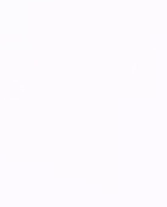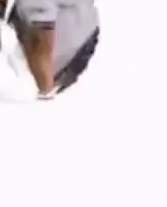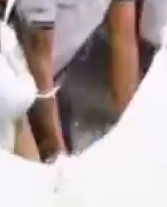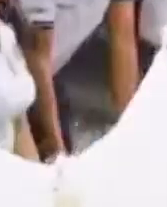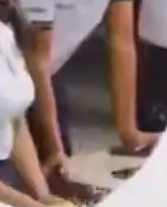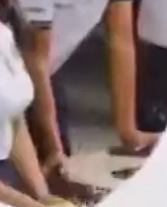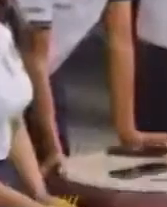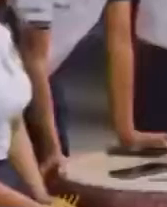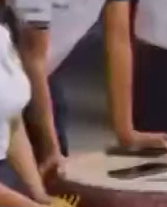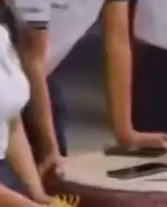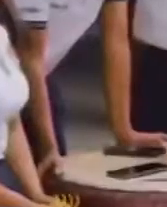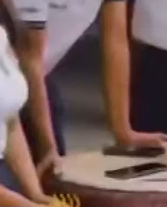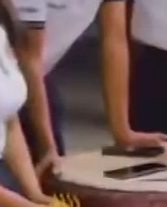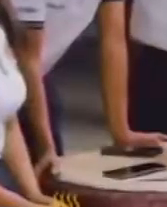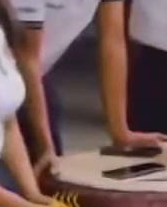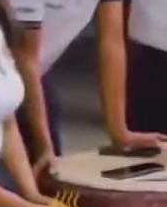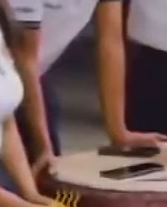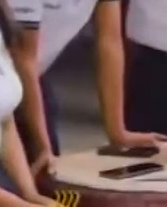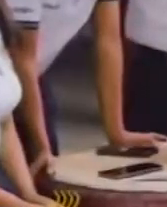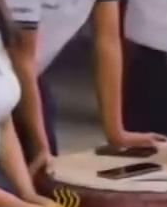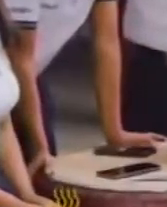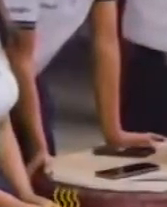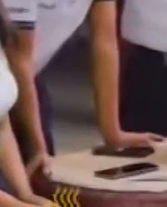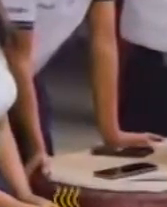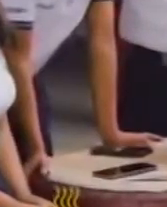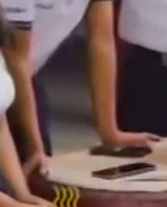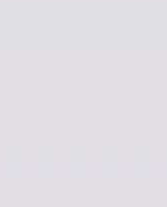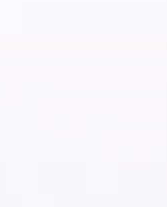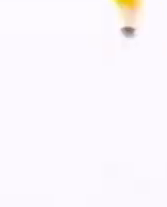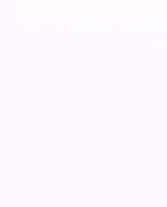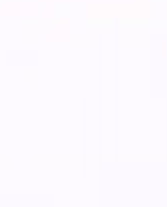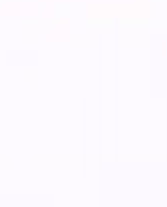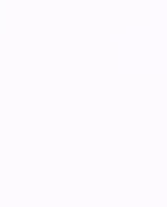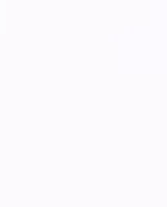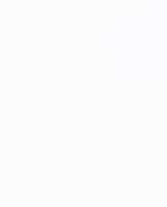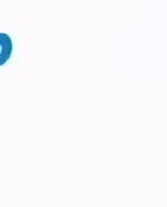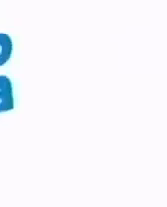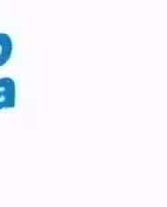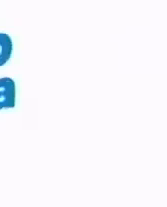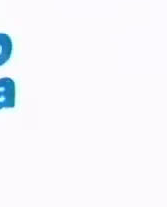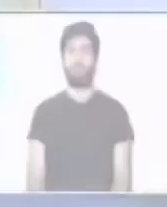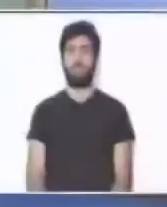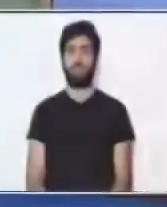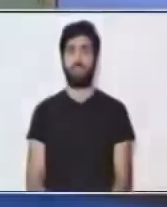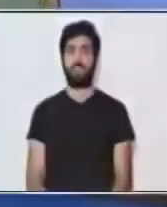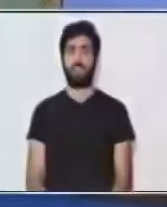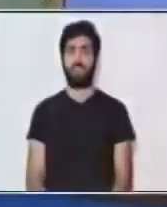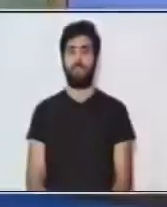A continuación, comunicación y lenguaje, cuarto diversificado.